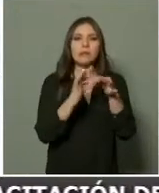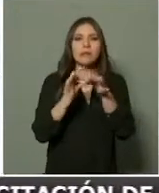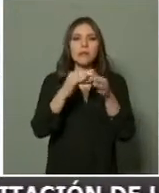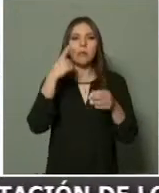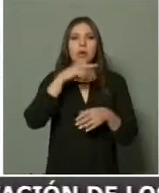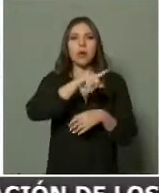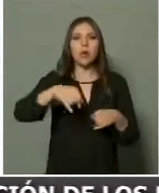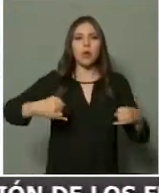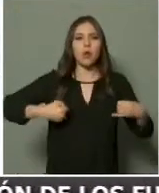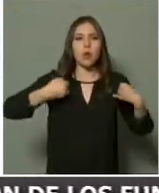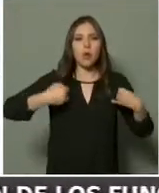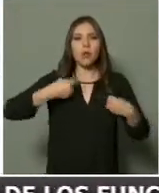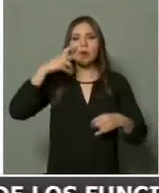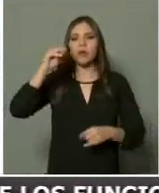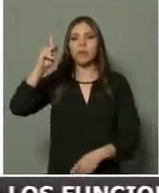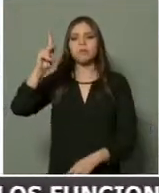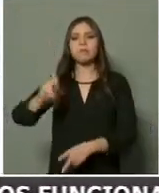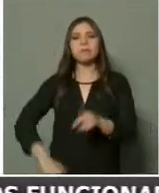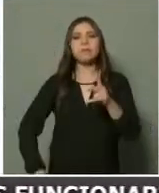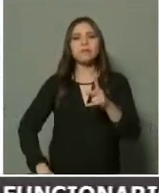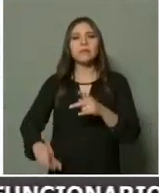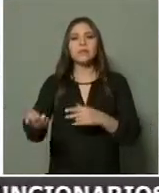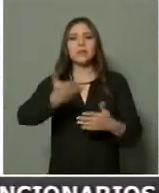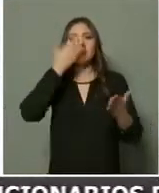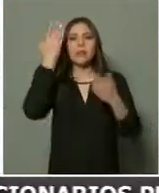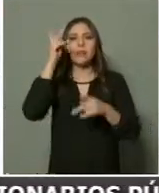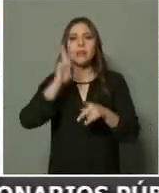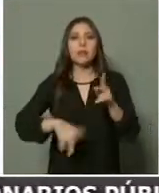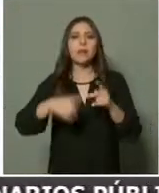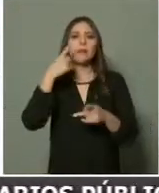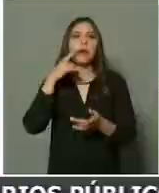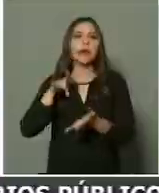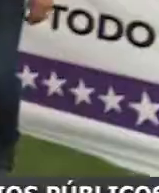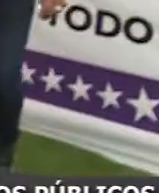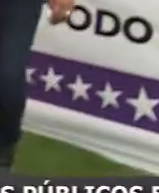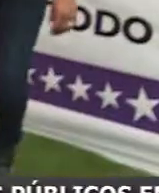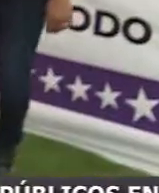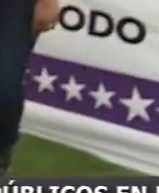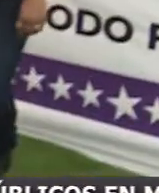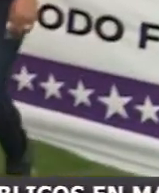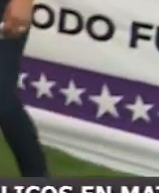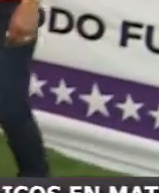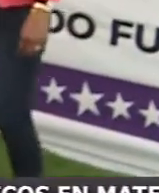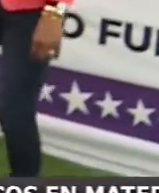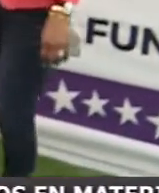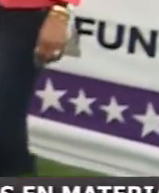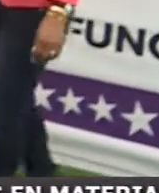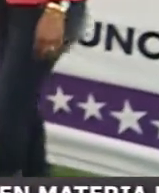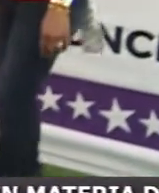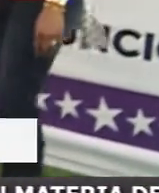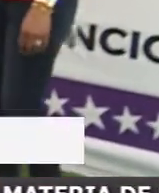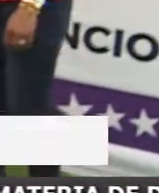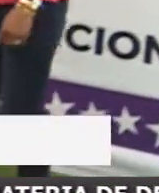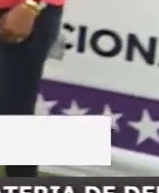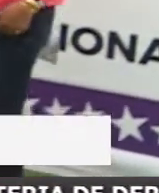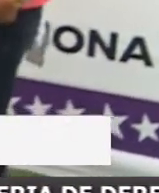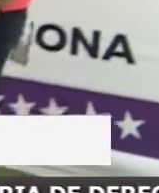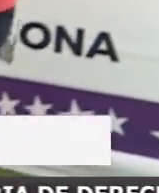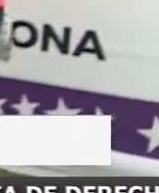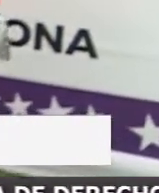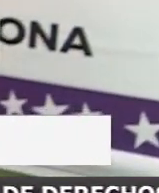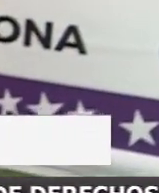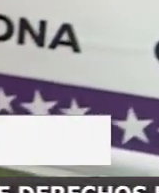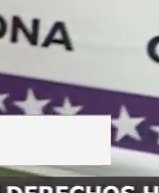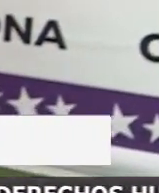para que puedan realizar otro tipo de actividades y con esto ayudar también a la prevención del delito. Así fue como los aspirantes a legisladores por el